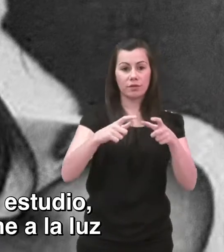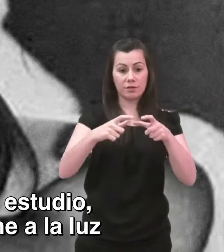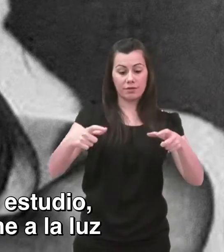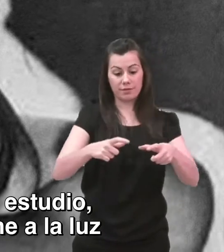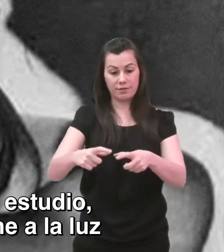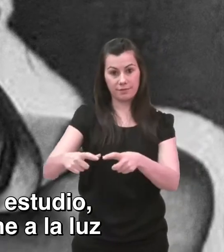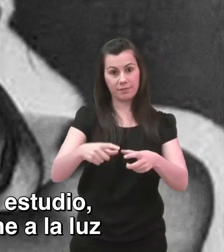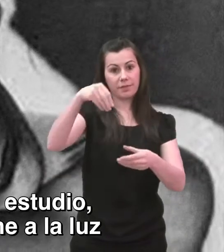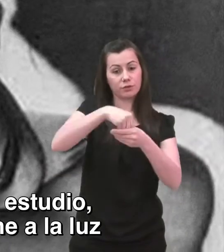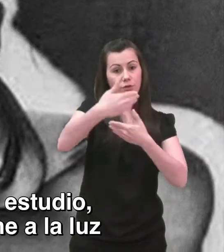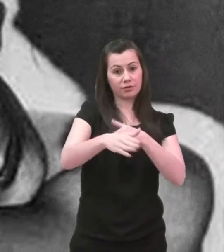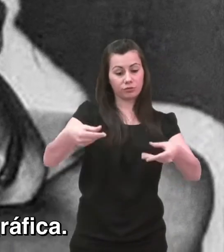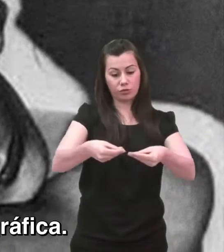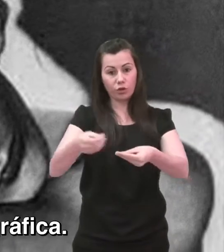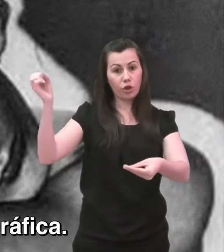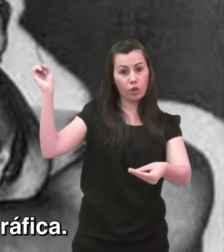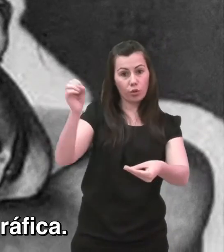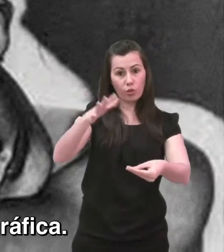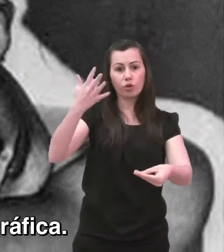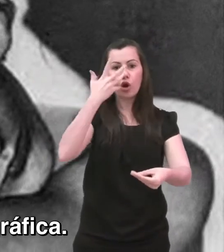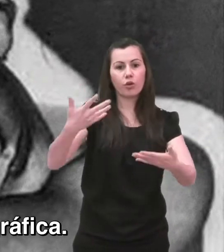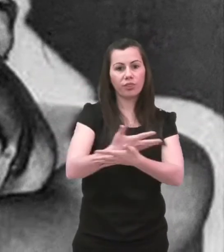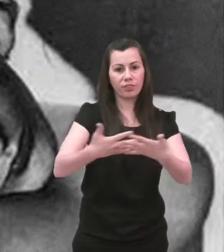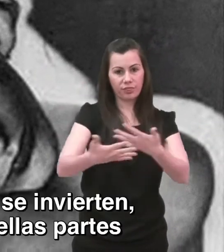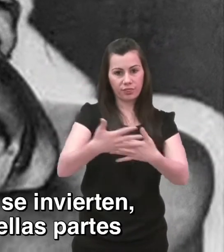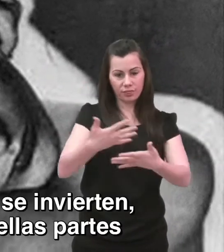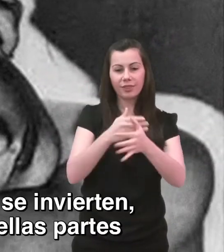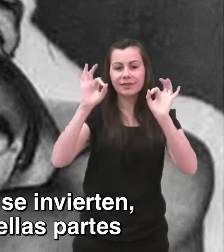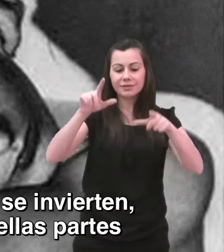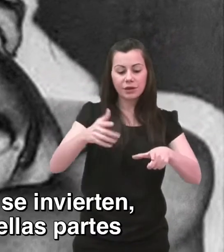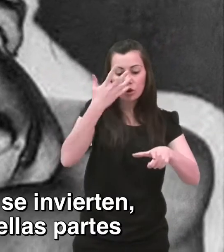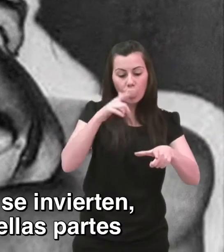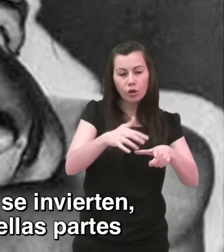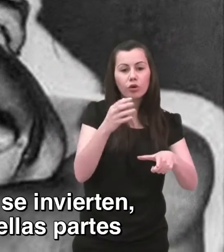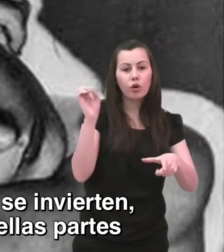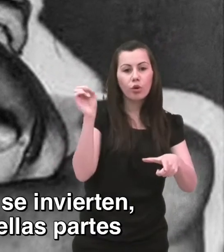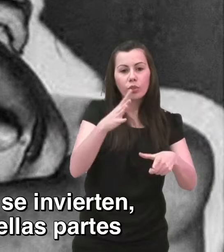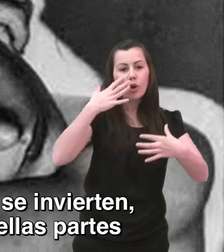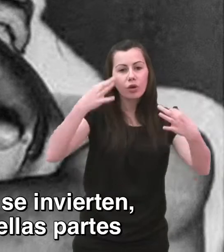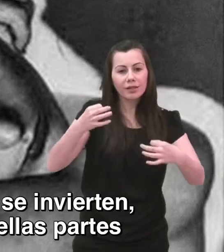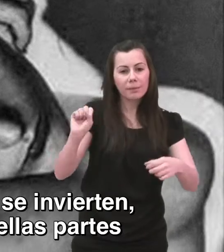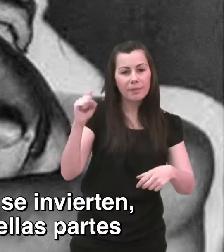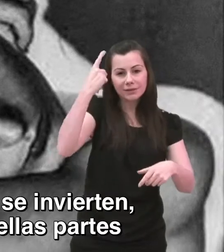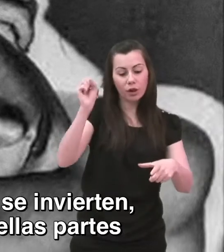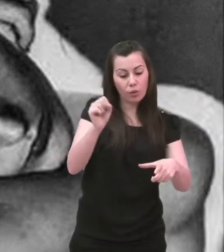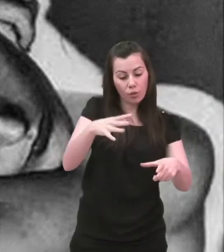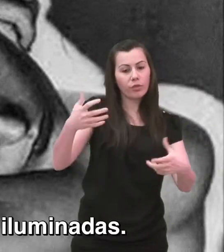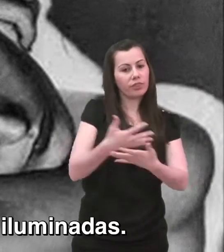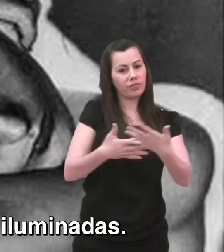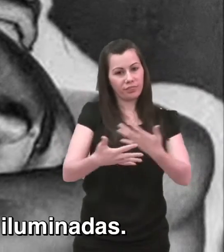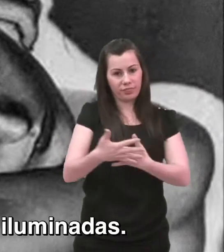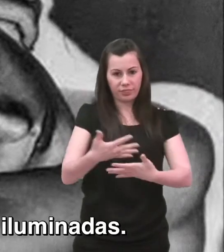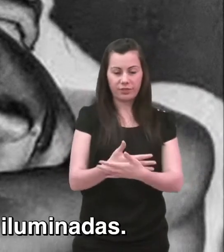estudio, cuando se expone a la luz la copia fotográfica. Entonces los tonos se invierten, sobre todo en aquellas